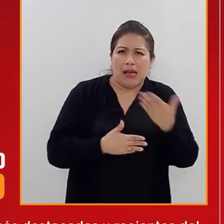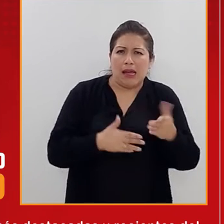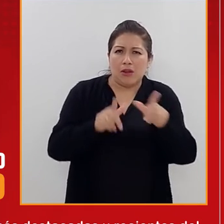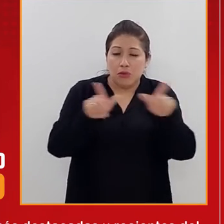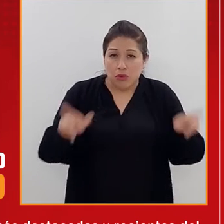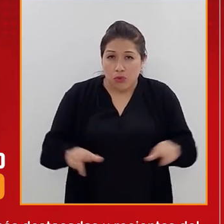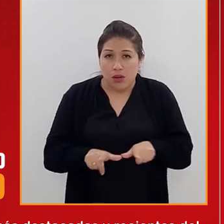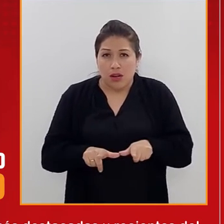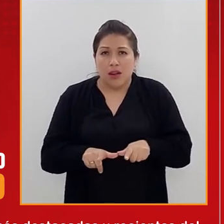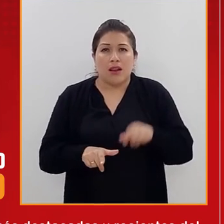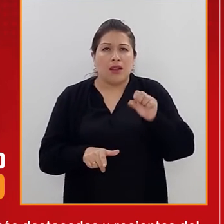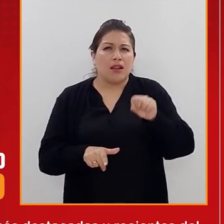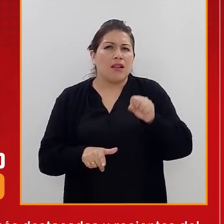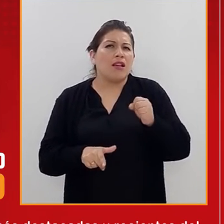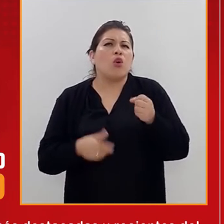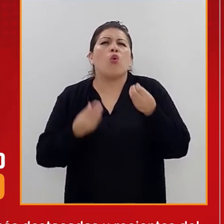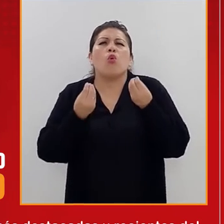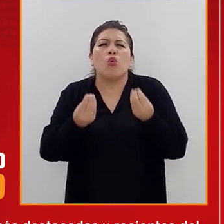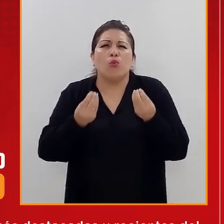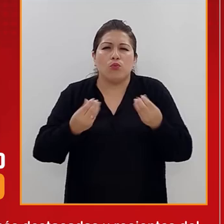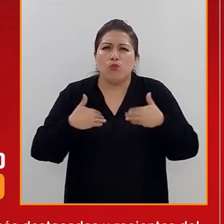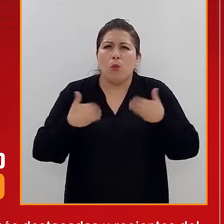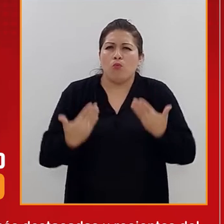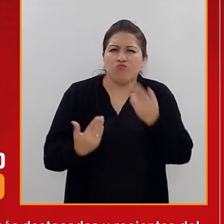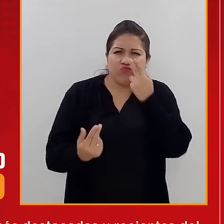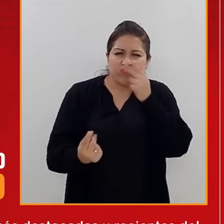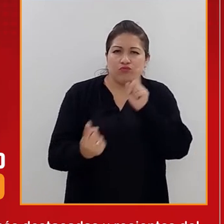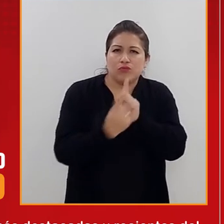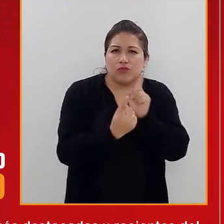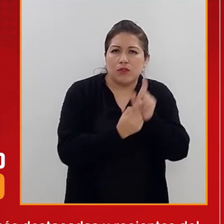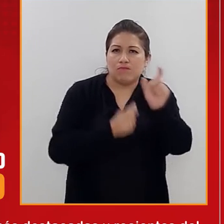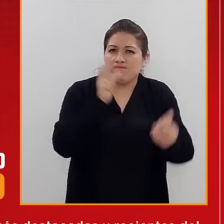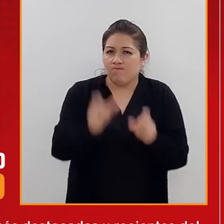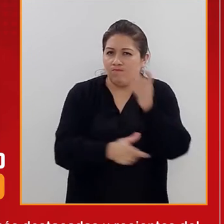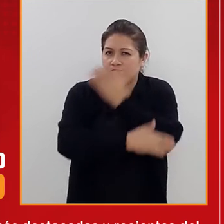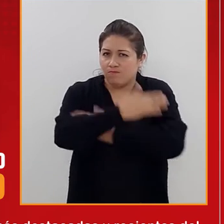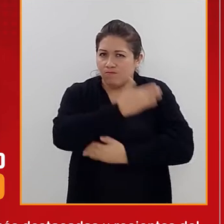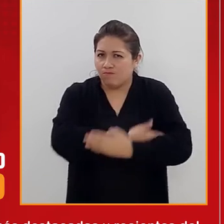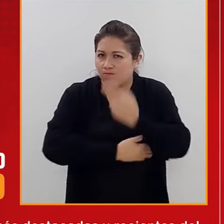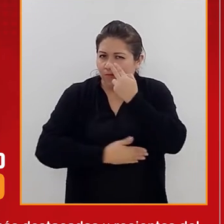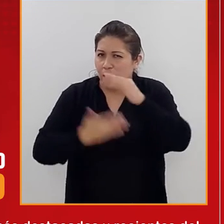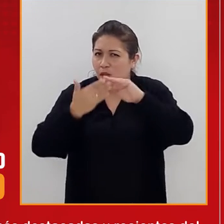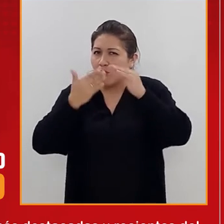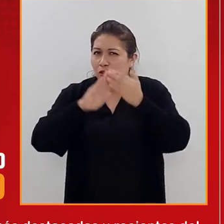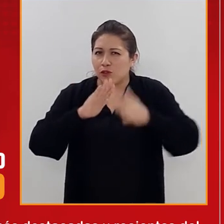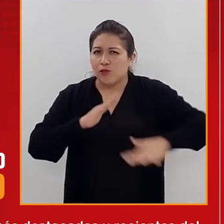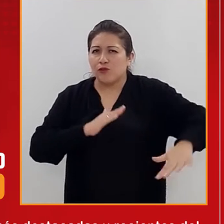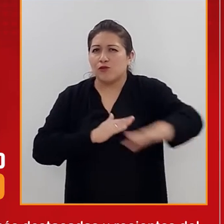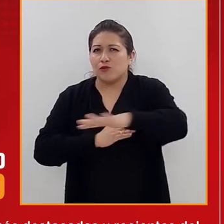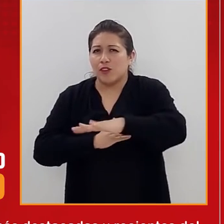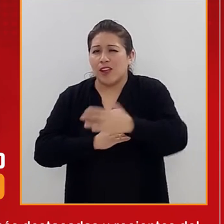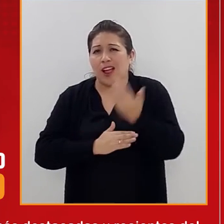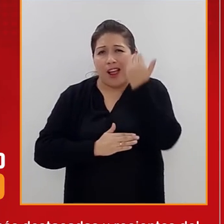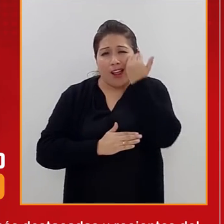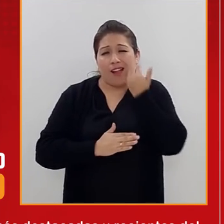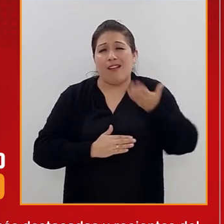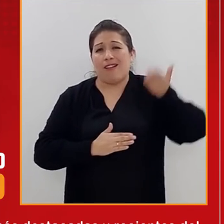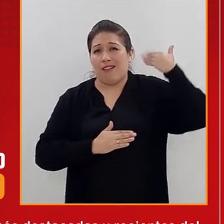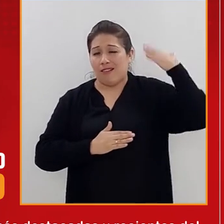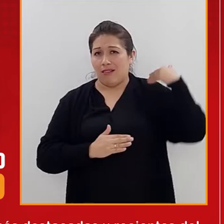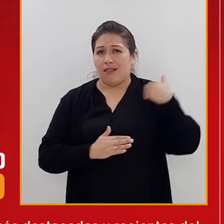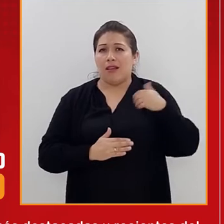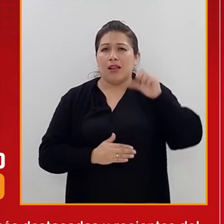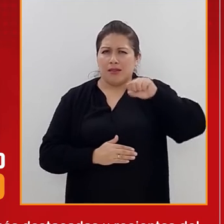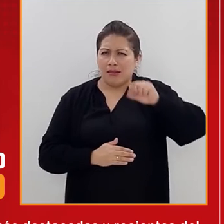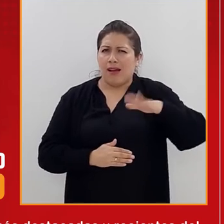narrativas que consignan que el modelo de prescindencia era la forma de proceder con las personas con discapacidad en las sociedades